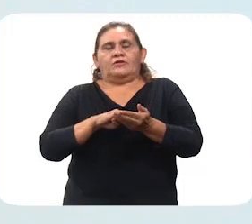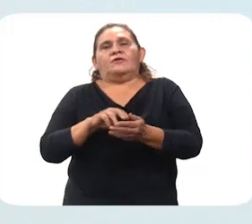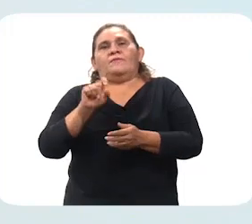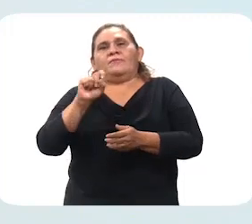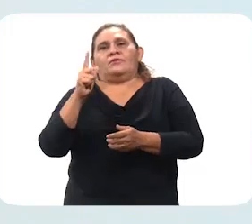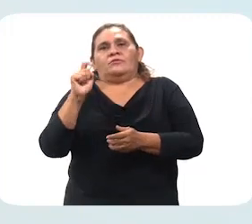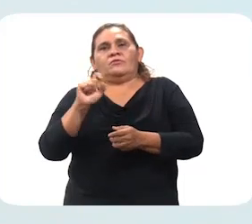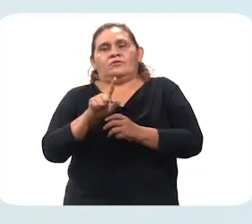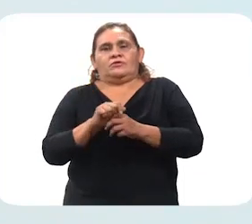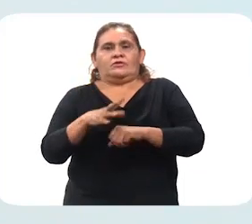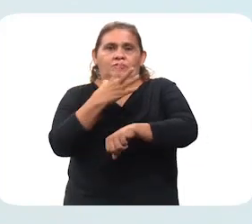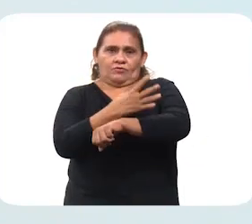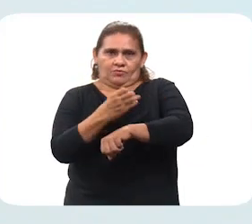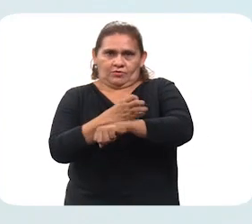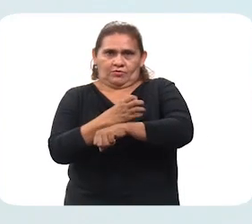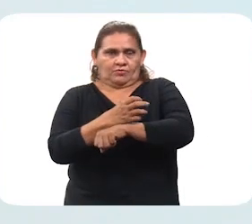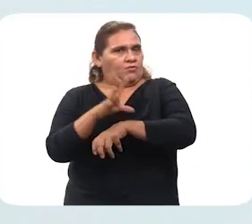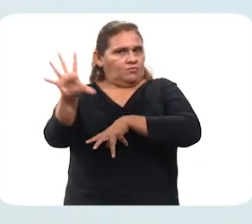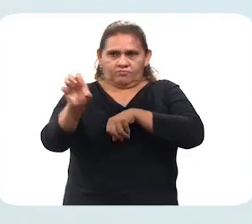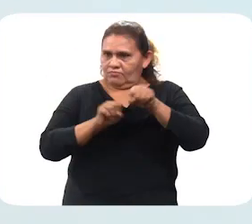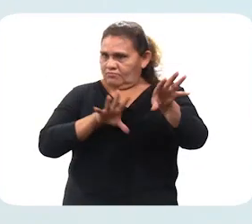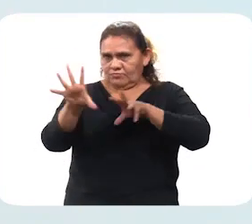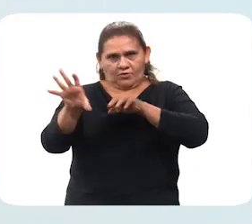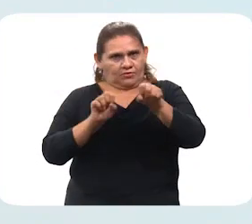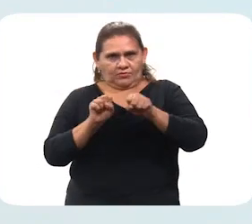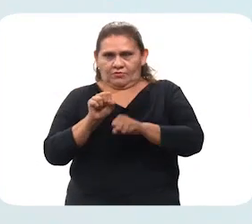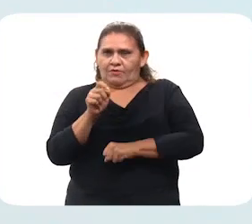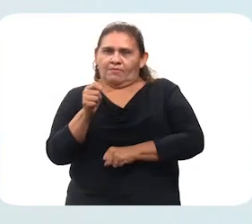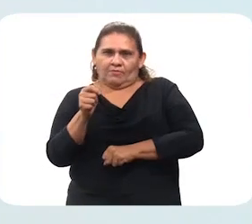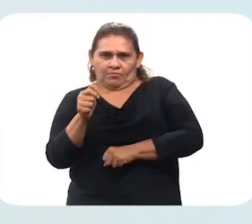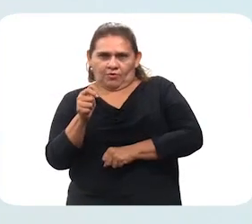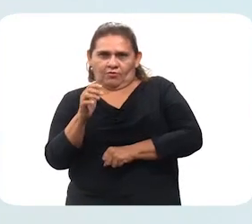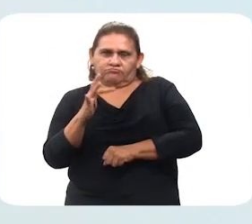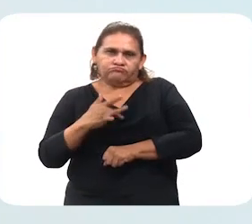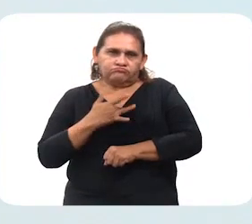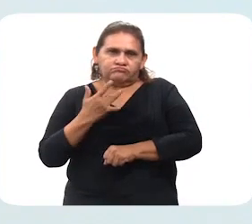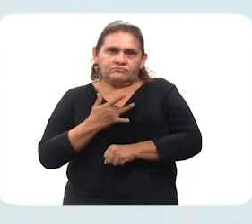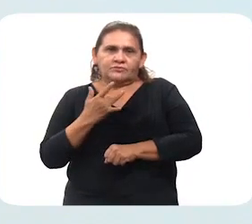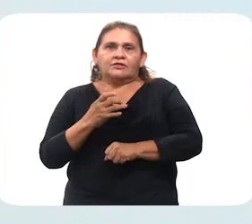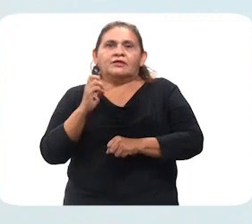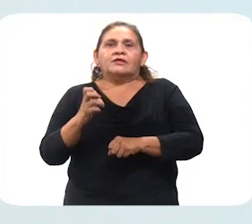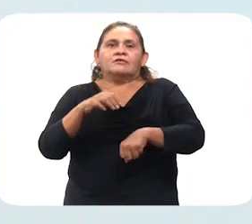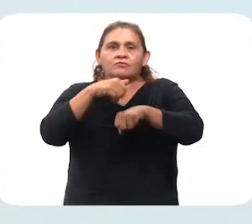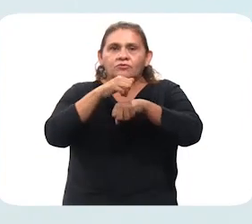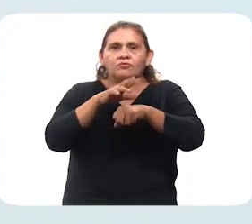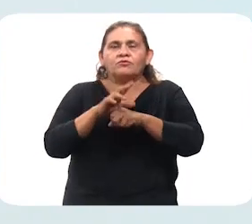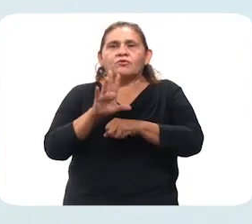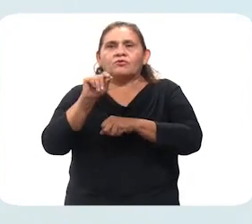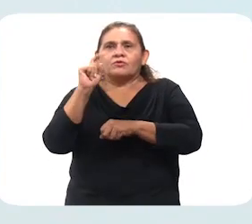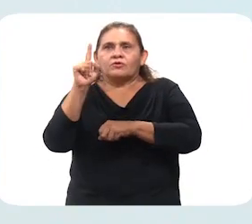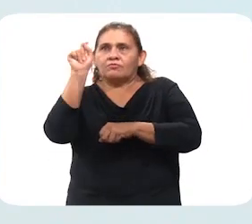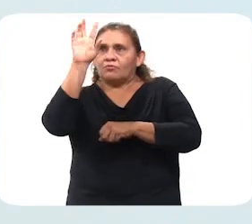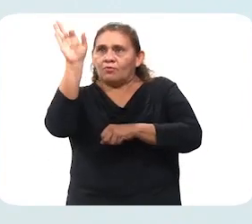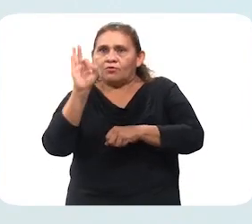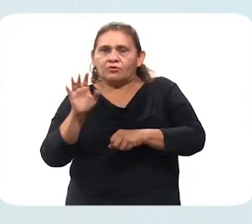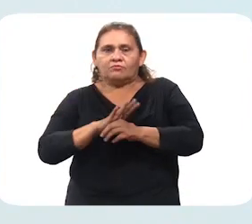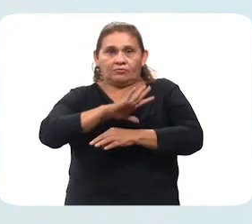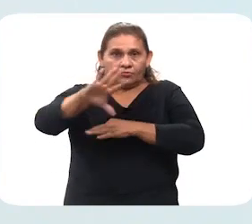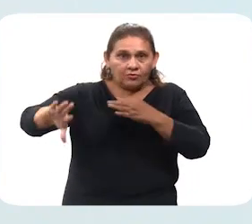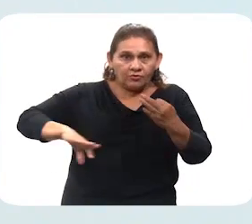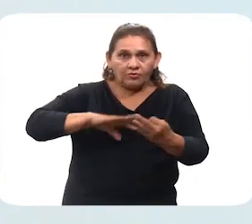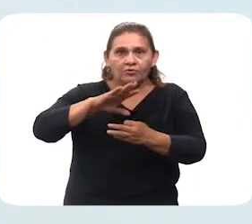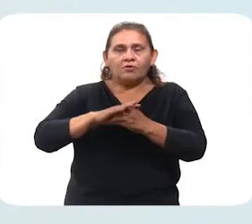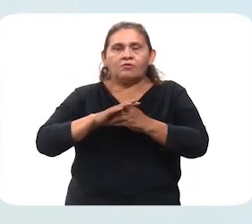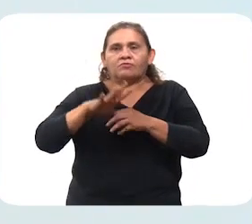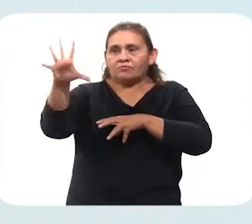71.129 pacientes ya se recuperaron, no presentan síntomas ni pueden contagiar. Esta cifra representa el 91% del total de